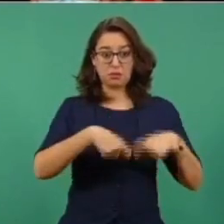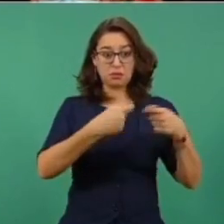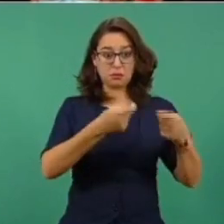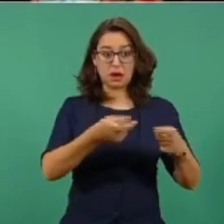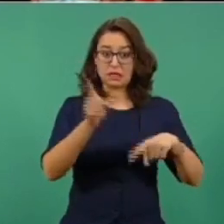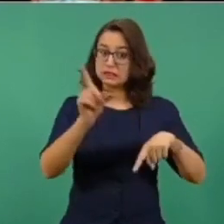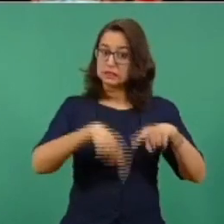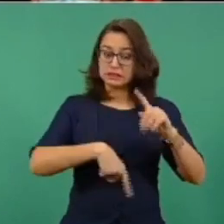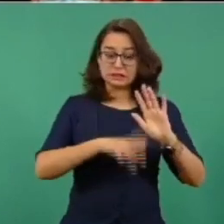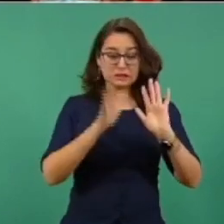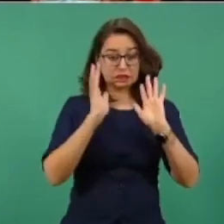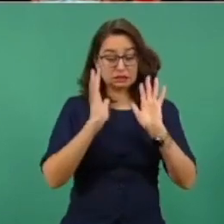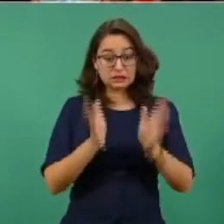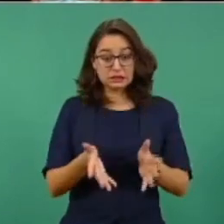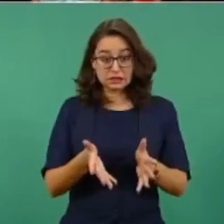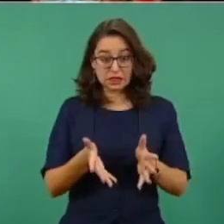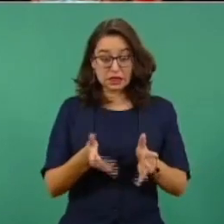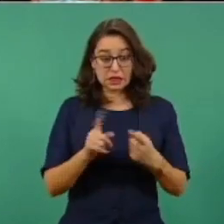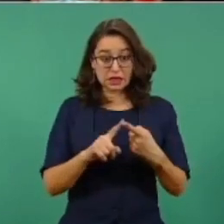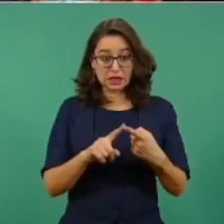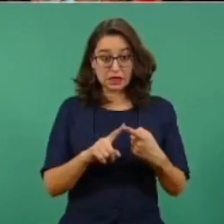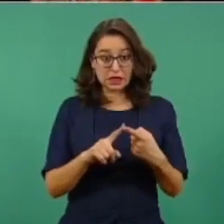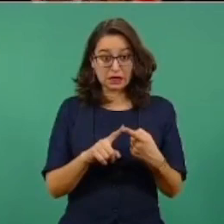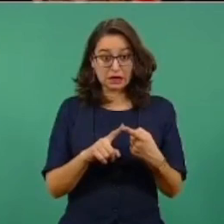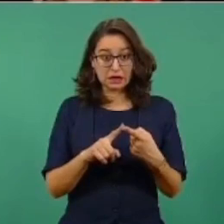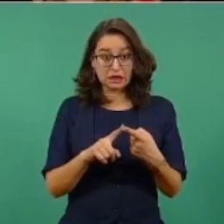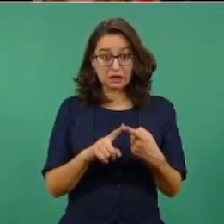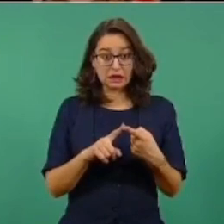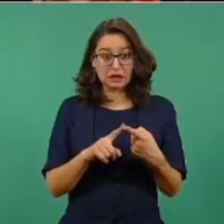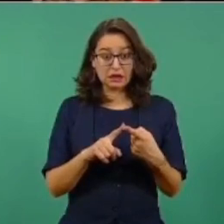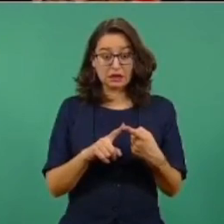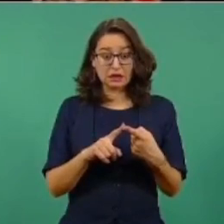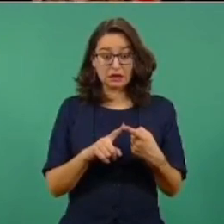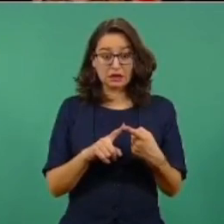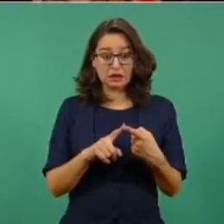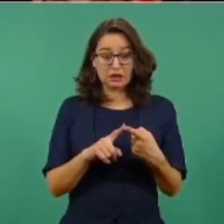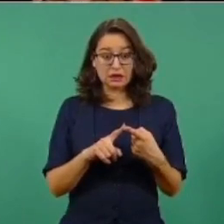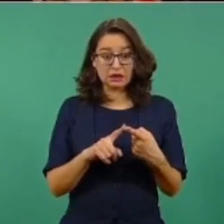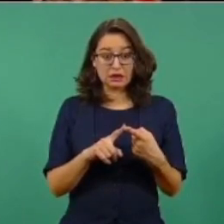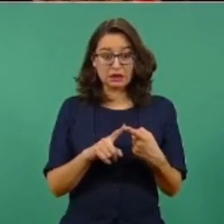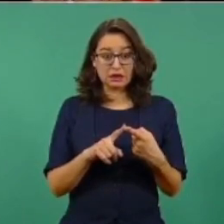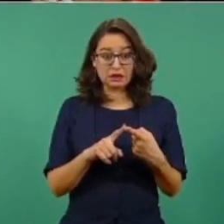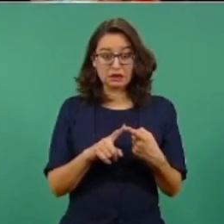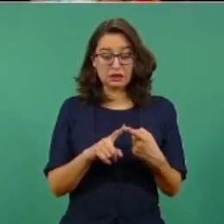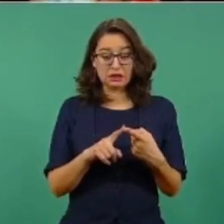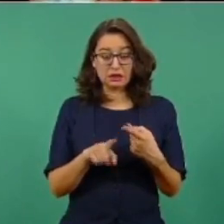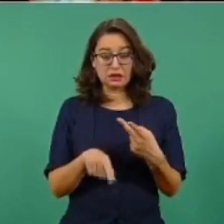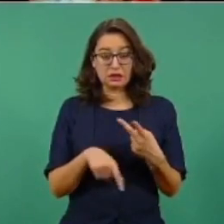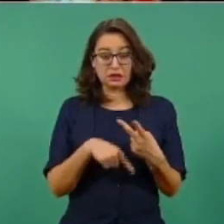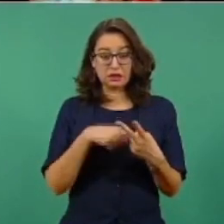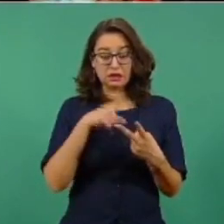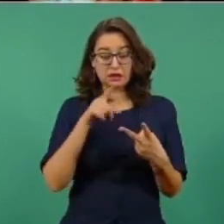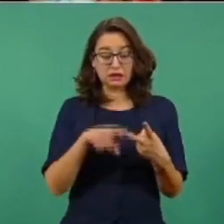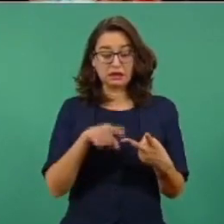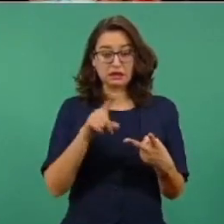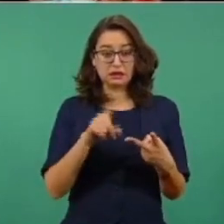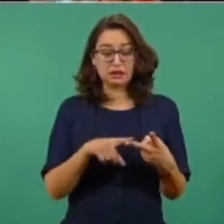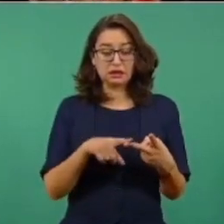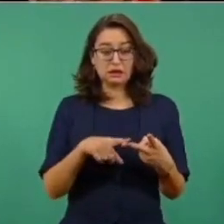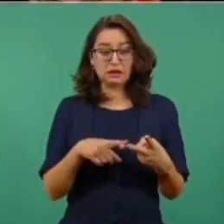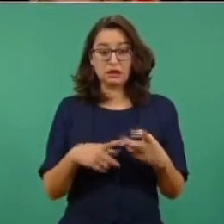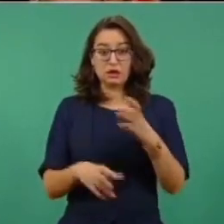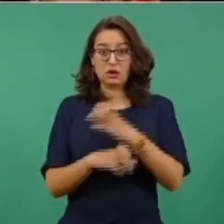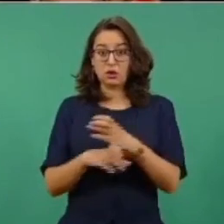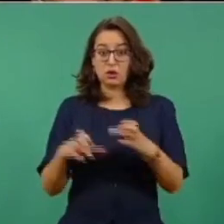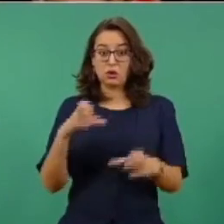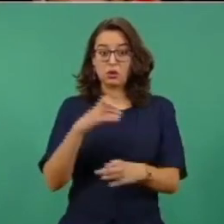hecha por Salinas de Gortari, y si es cierto que ya ordenó usted devolver todos los